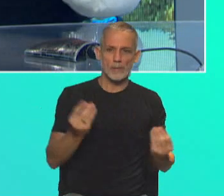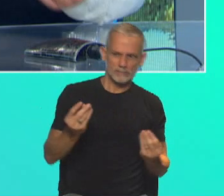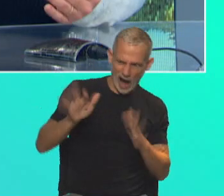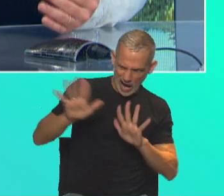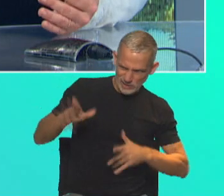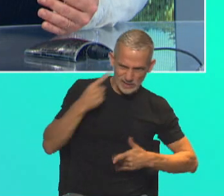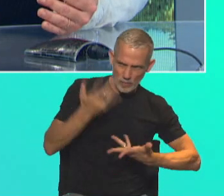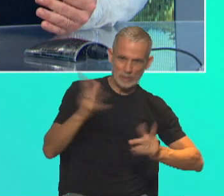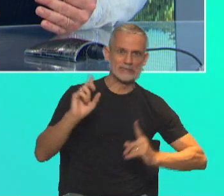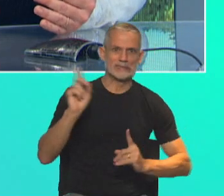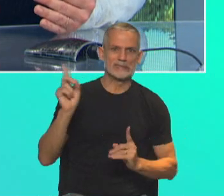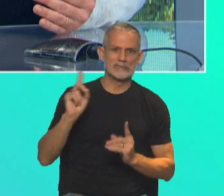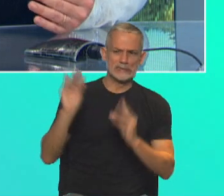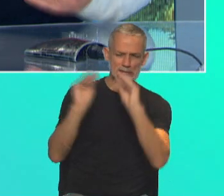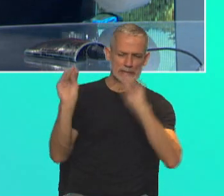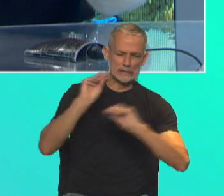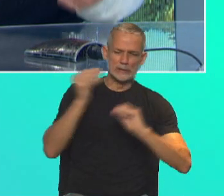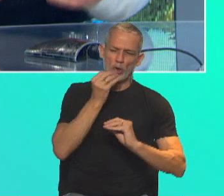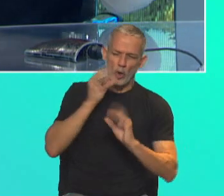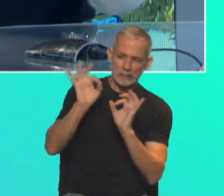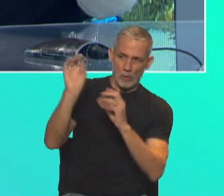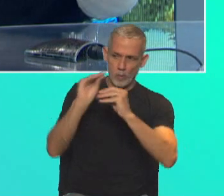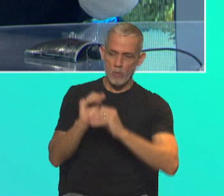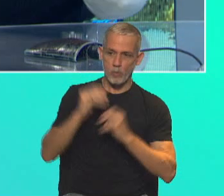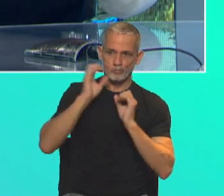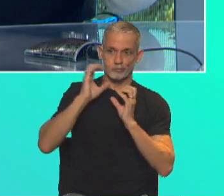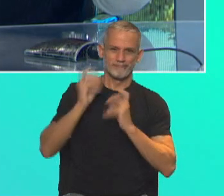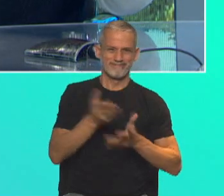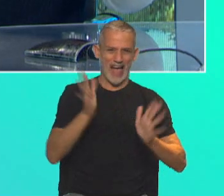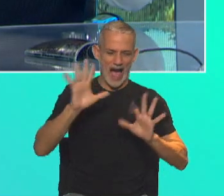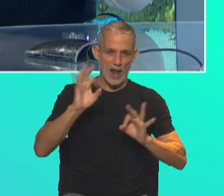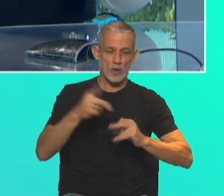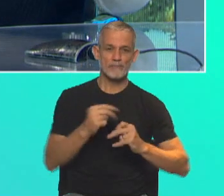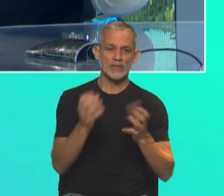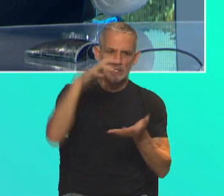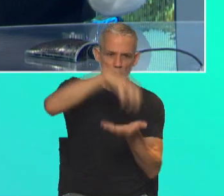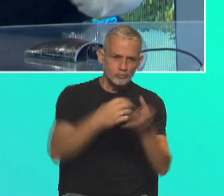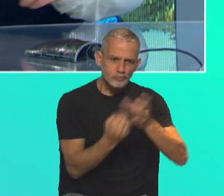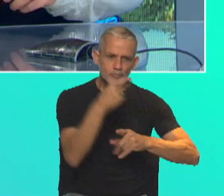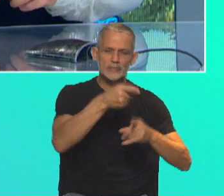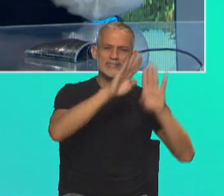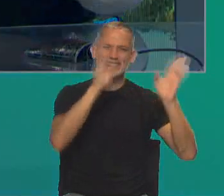iba a pasar una vez que lleguen a continente y también la creación de estos famosos centros de